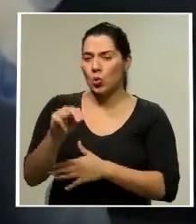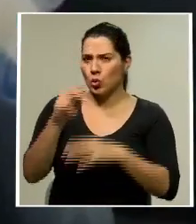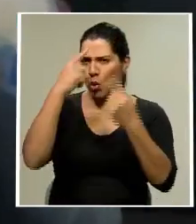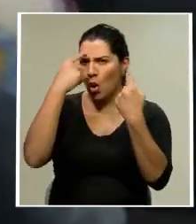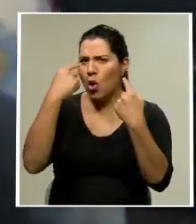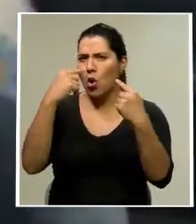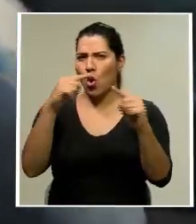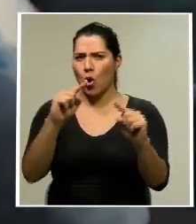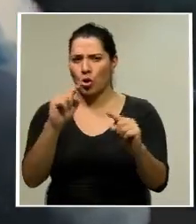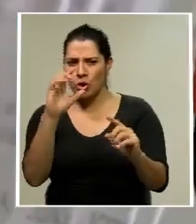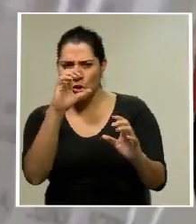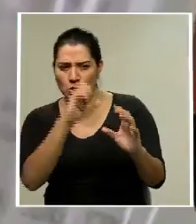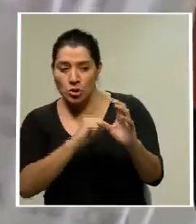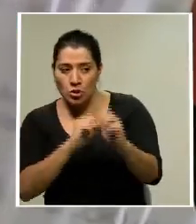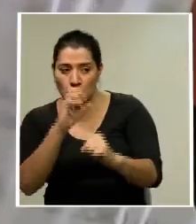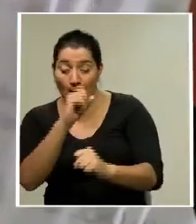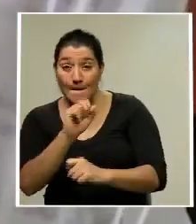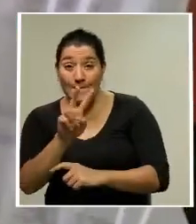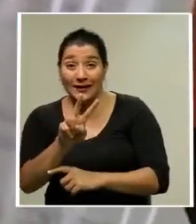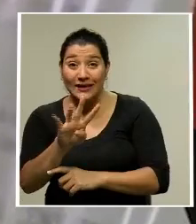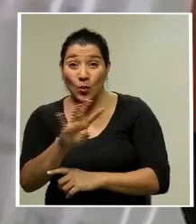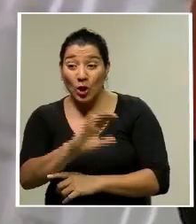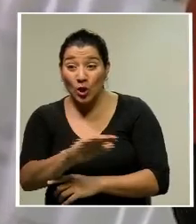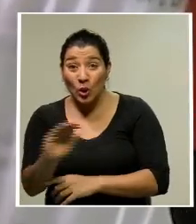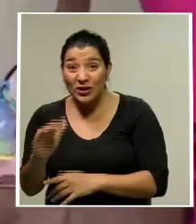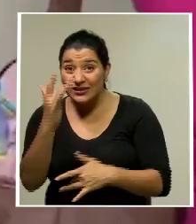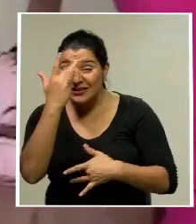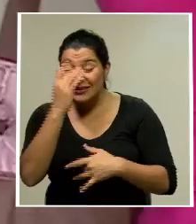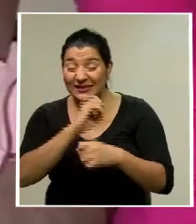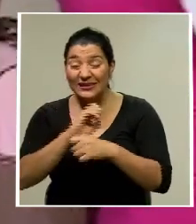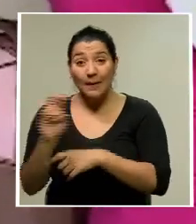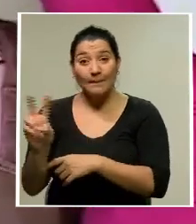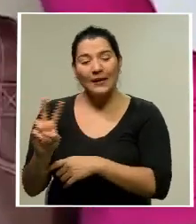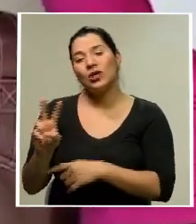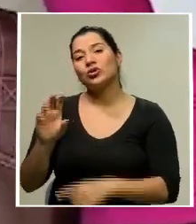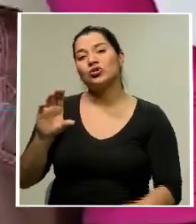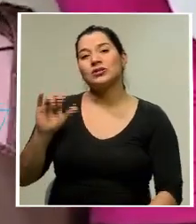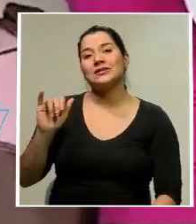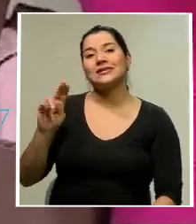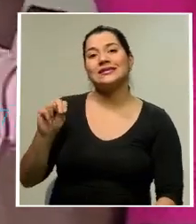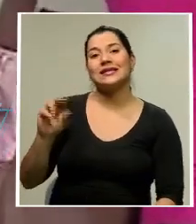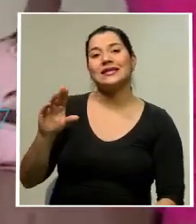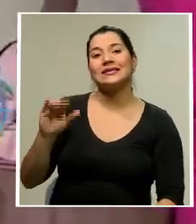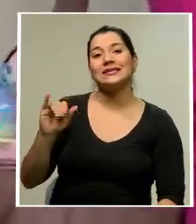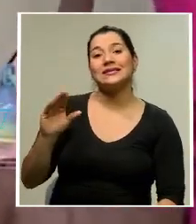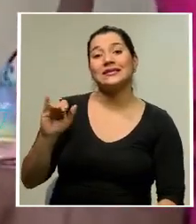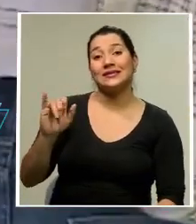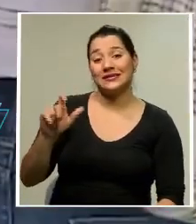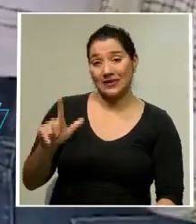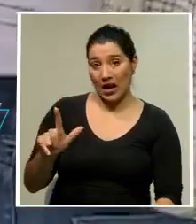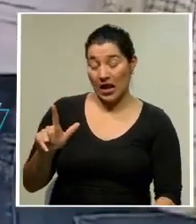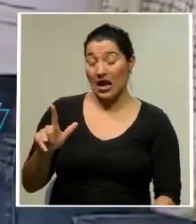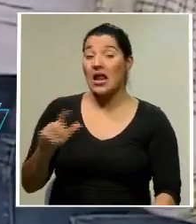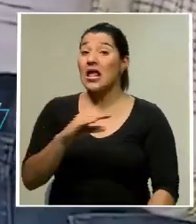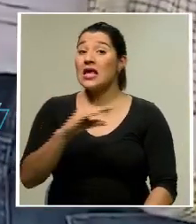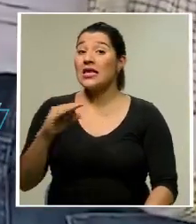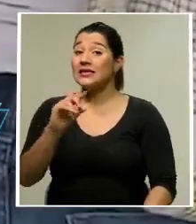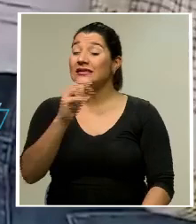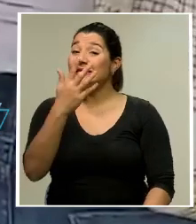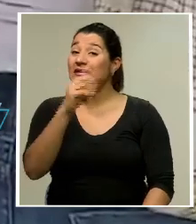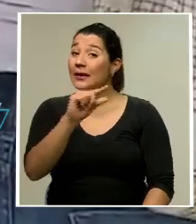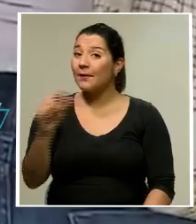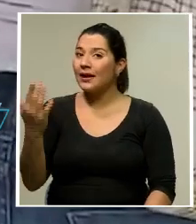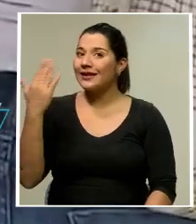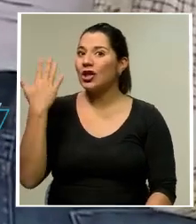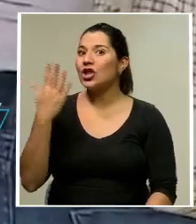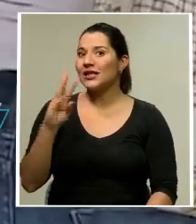identificar 24 casos del virus sincicial. De estos, 8 fueron hospitalizados, mientras que la semana anterior cerró con 16 casos.